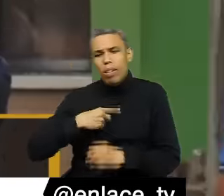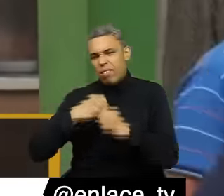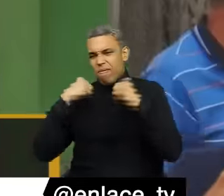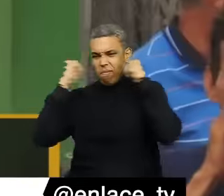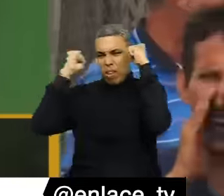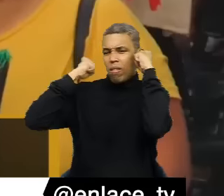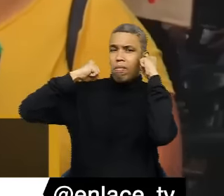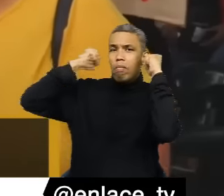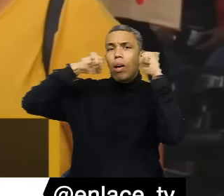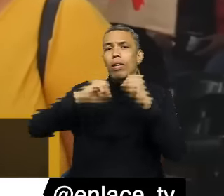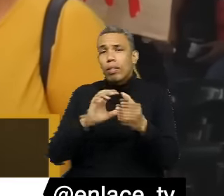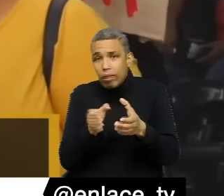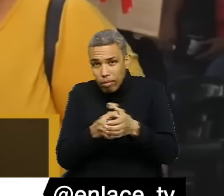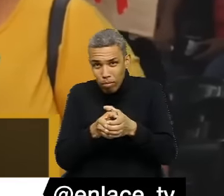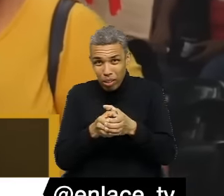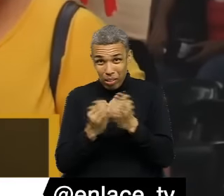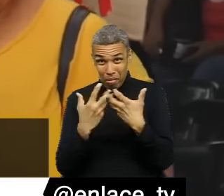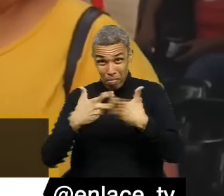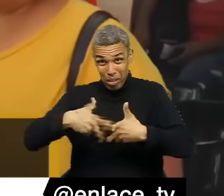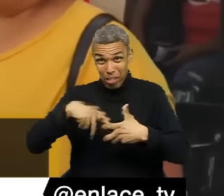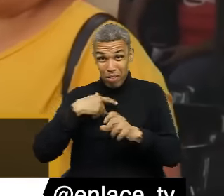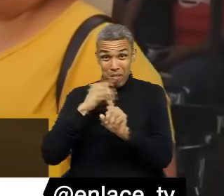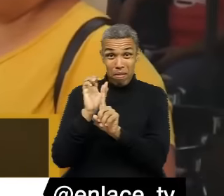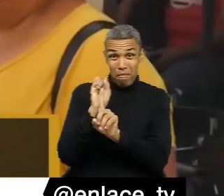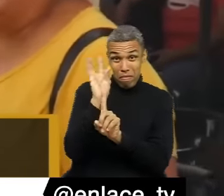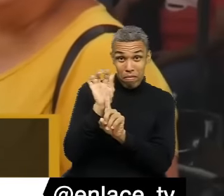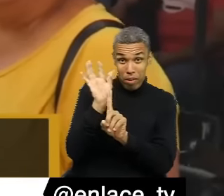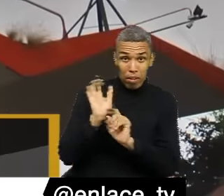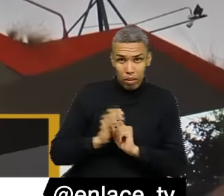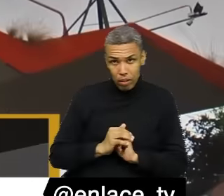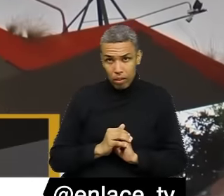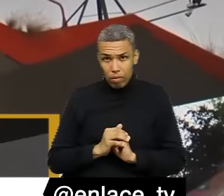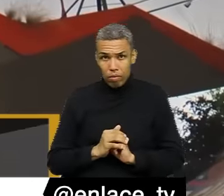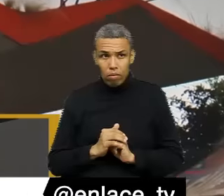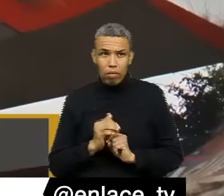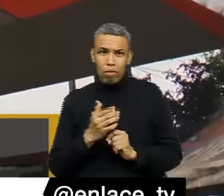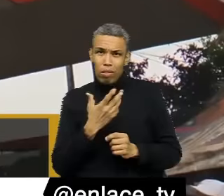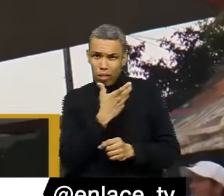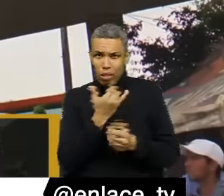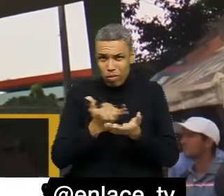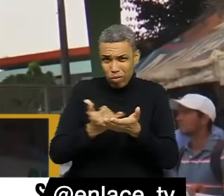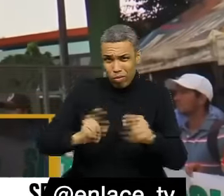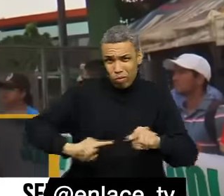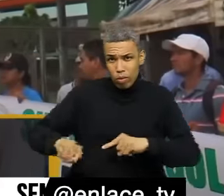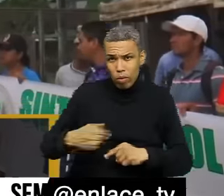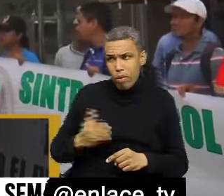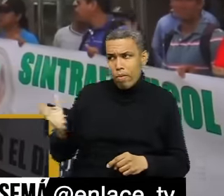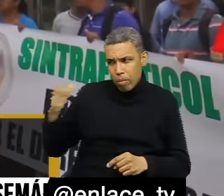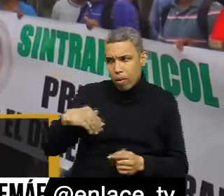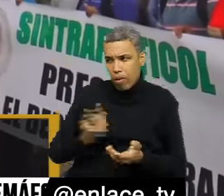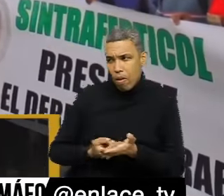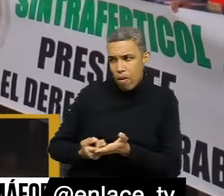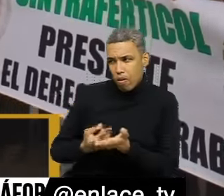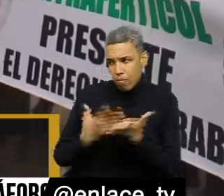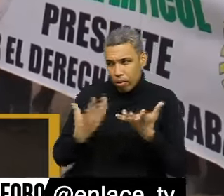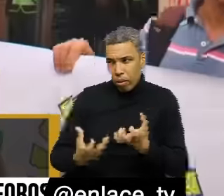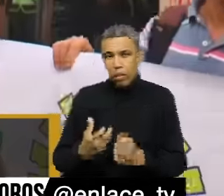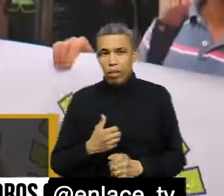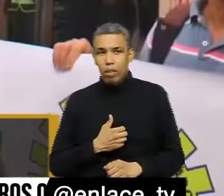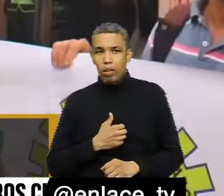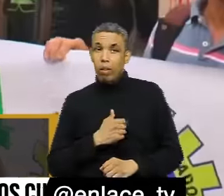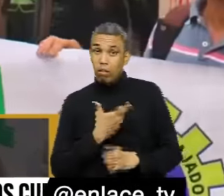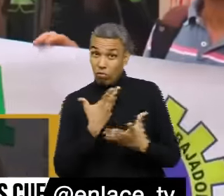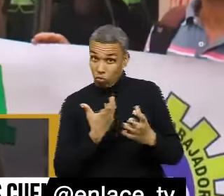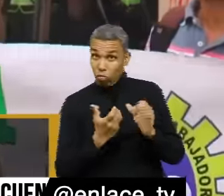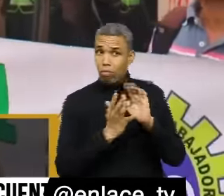presidente de Sintraferticol, Luis Alfonso Cruzado, a pesar de los intentos de dialogar con la gerencia de la empresa, sus solicitudes y exigencias han sido ignoradas.